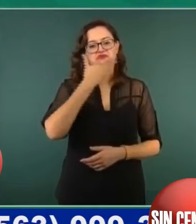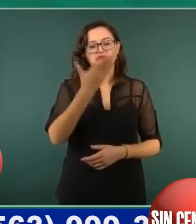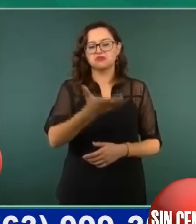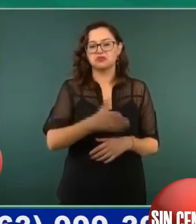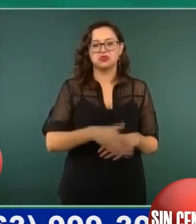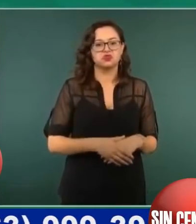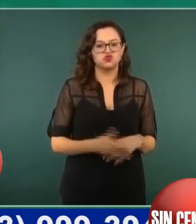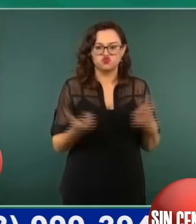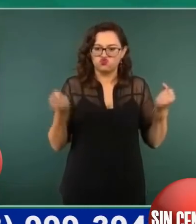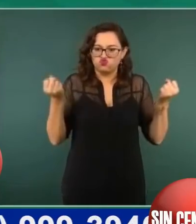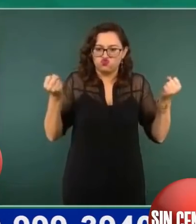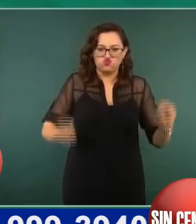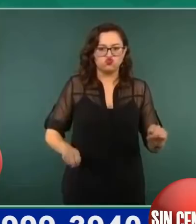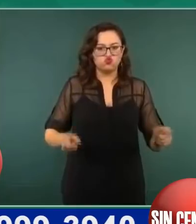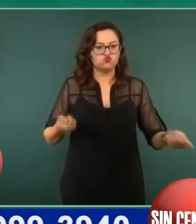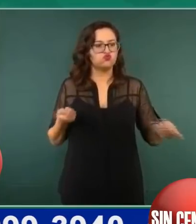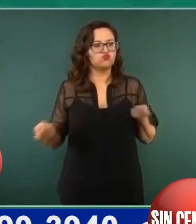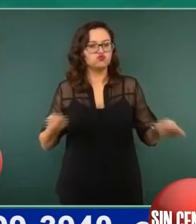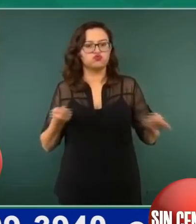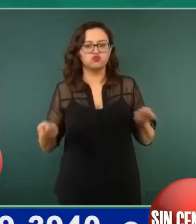de la imposición.